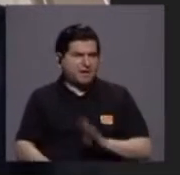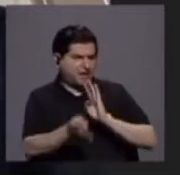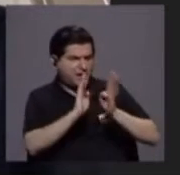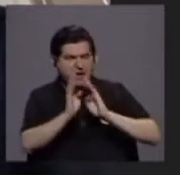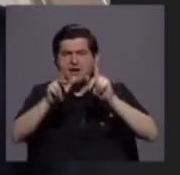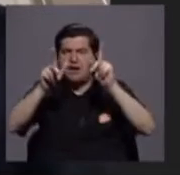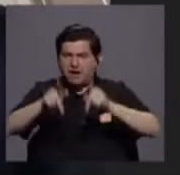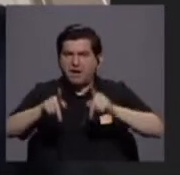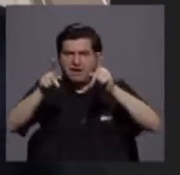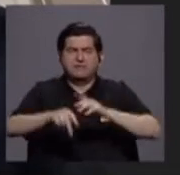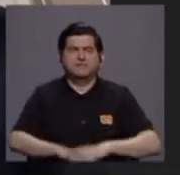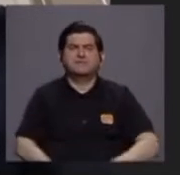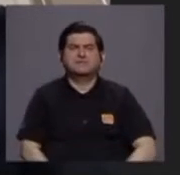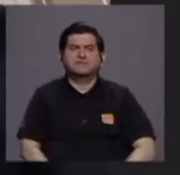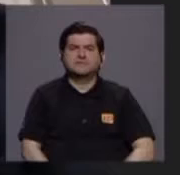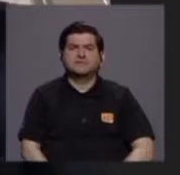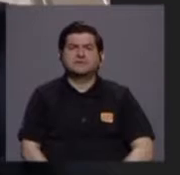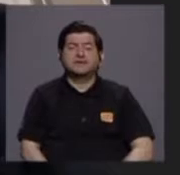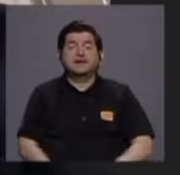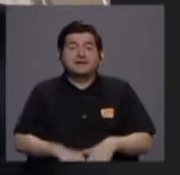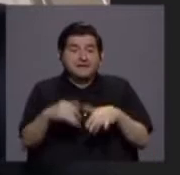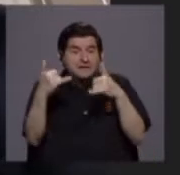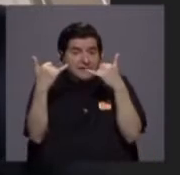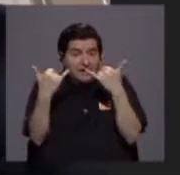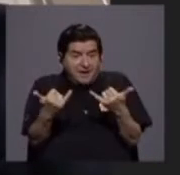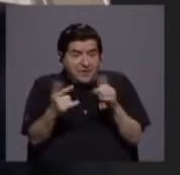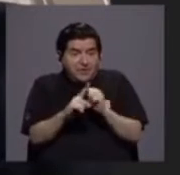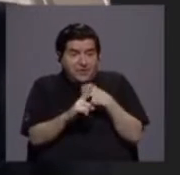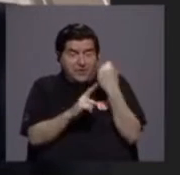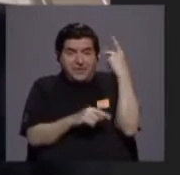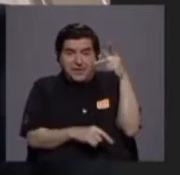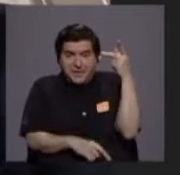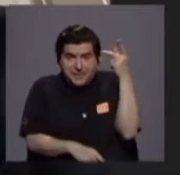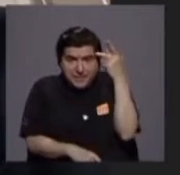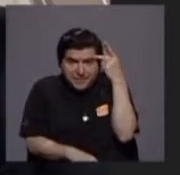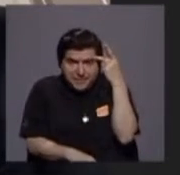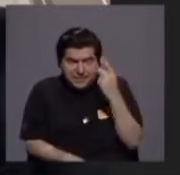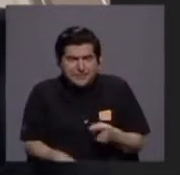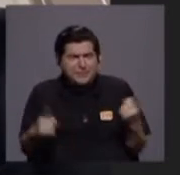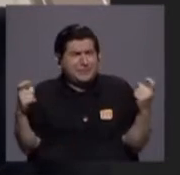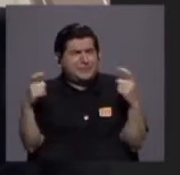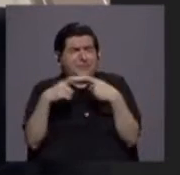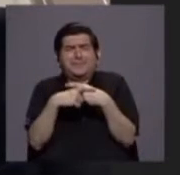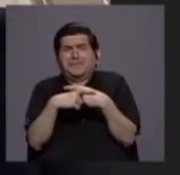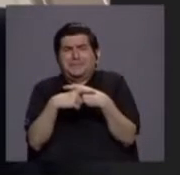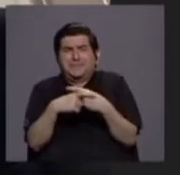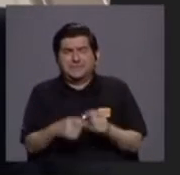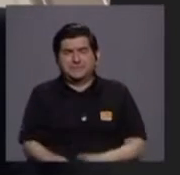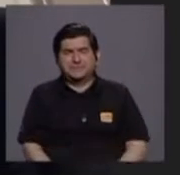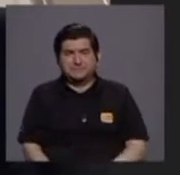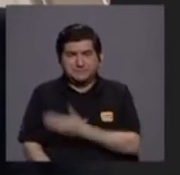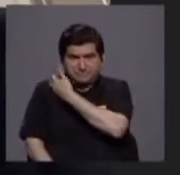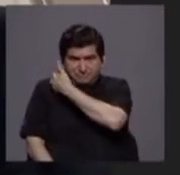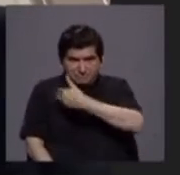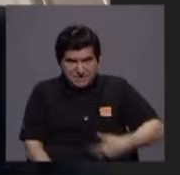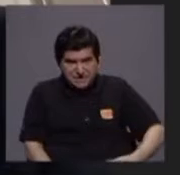gente. Me parece que ahora con una situación política mucho más complicada, el